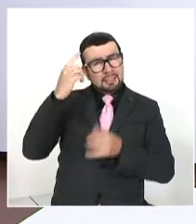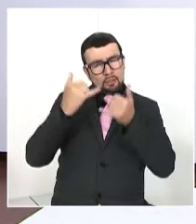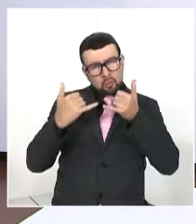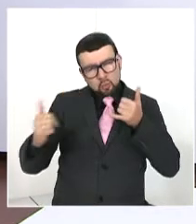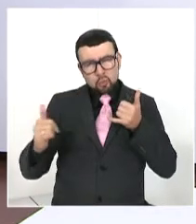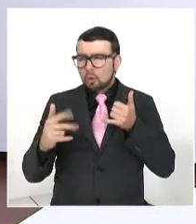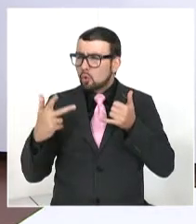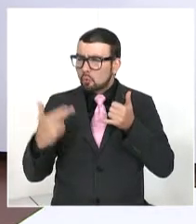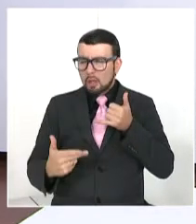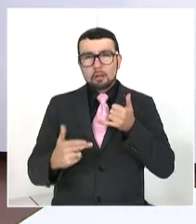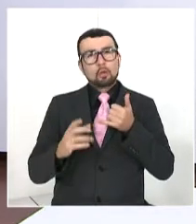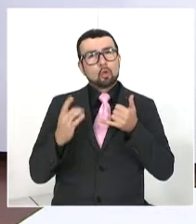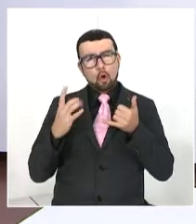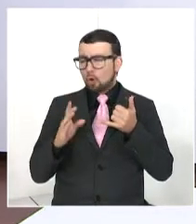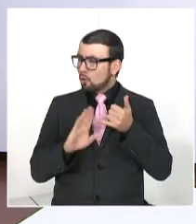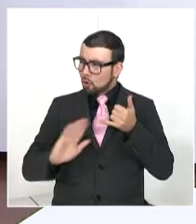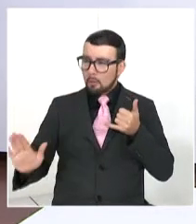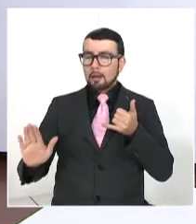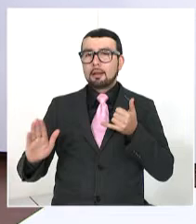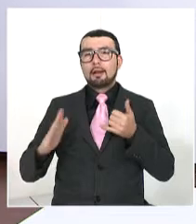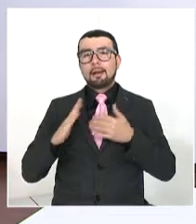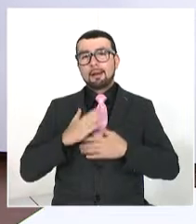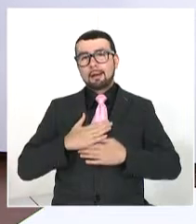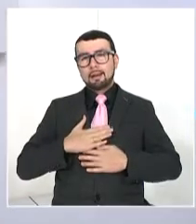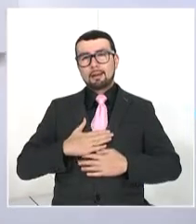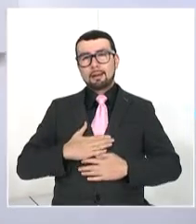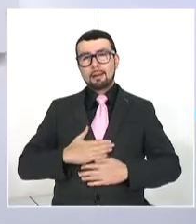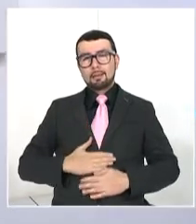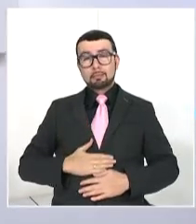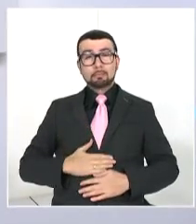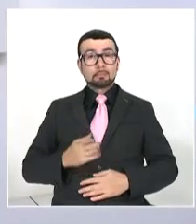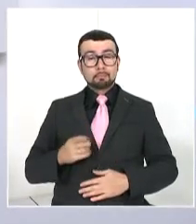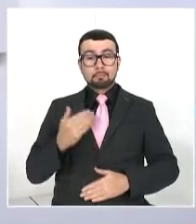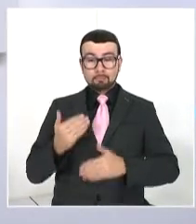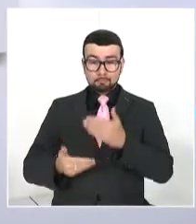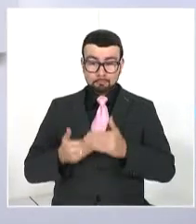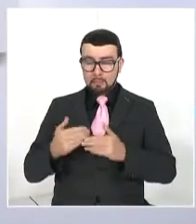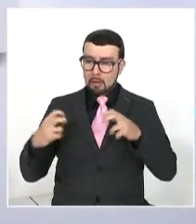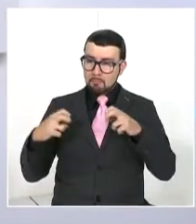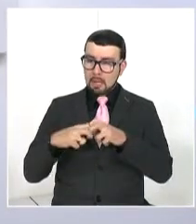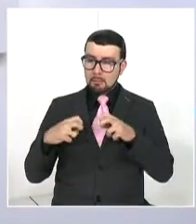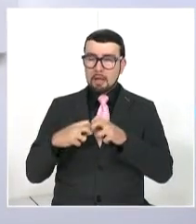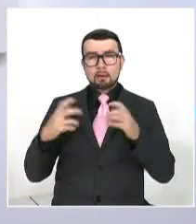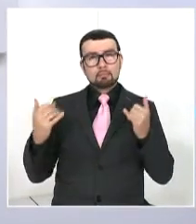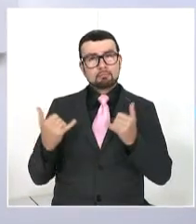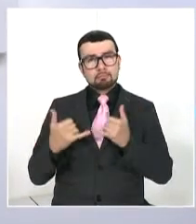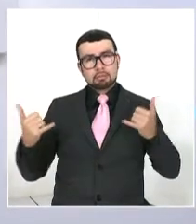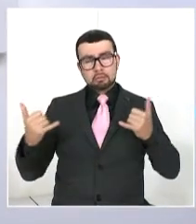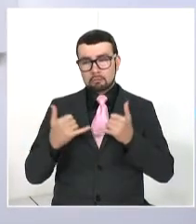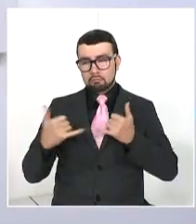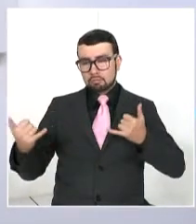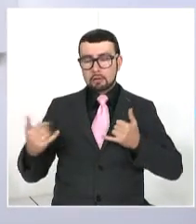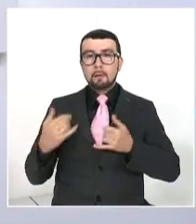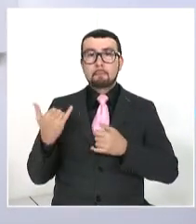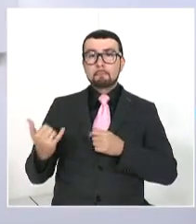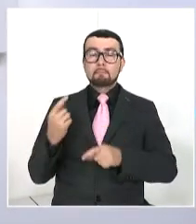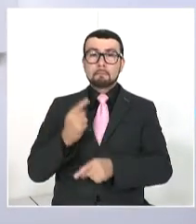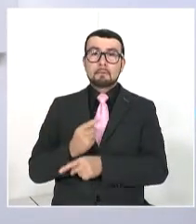dolor, comenzamos a activar, son esas corrientes eléctricas que lo que hacen es generar